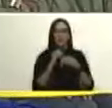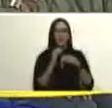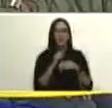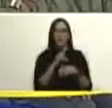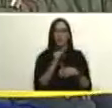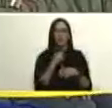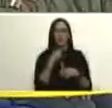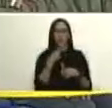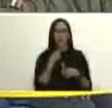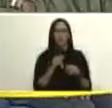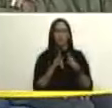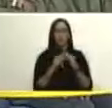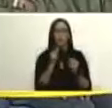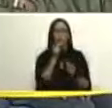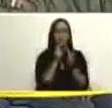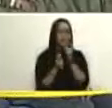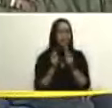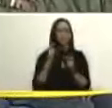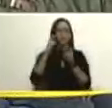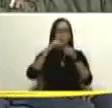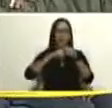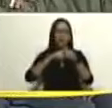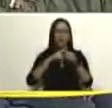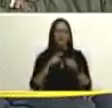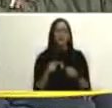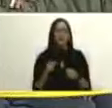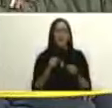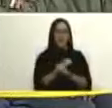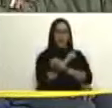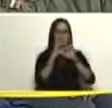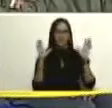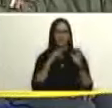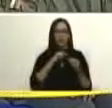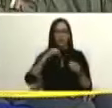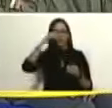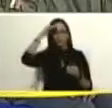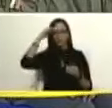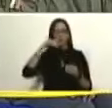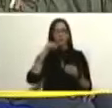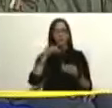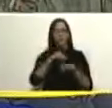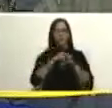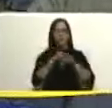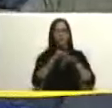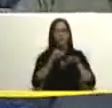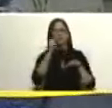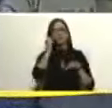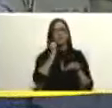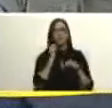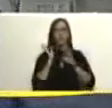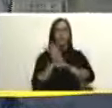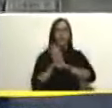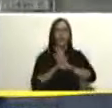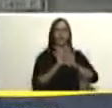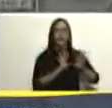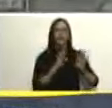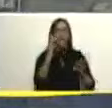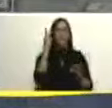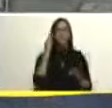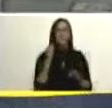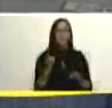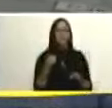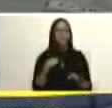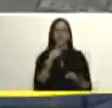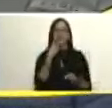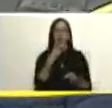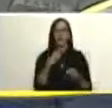interesados, preguntando, sumándose. Esta mañana, nuestra Fuerza Armada en el municipio de Sucre, una marcha maravillosa, cívico-militar. Yo sí la